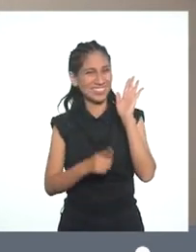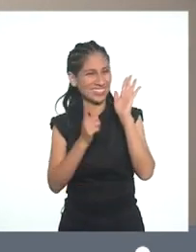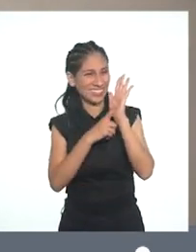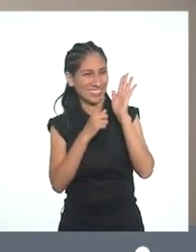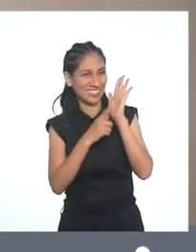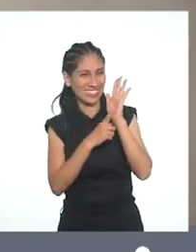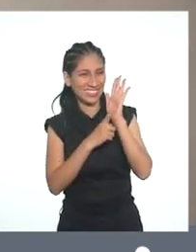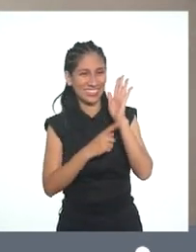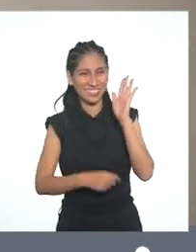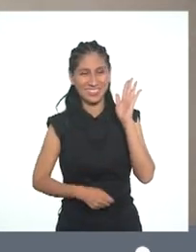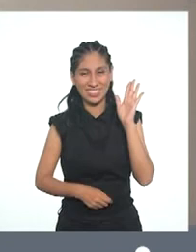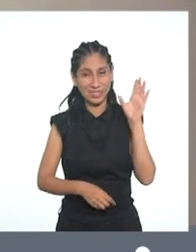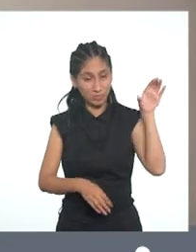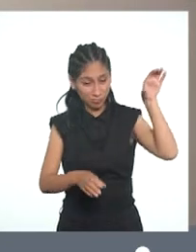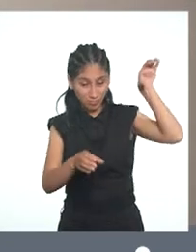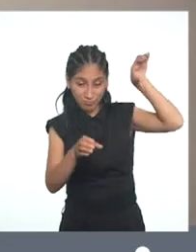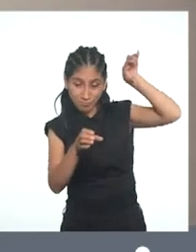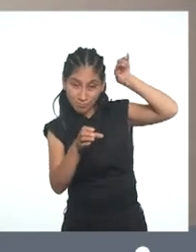Aquí está.